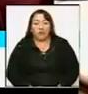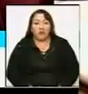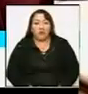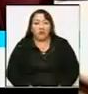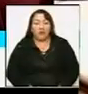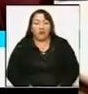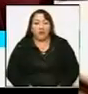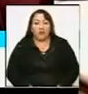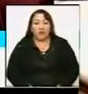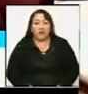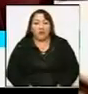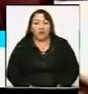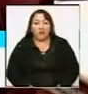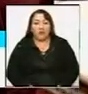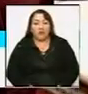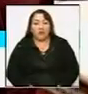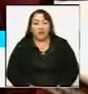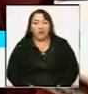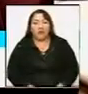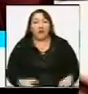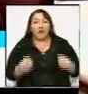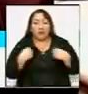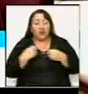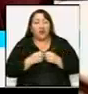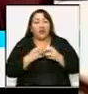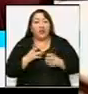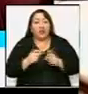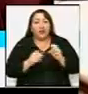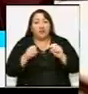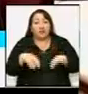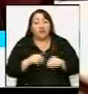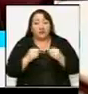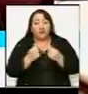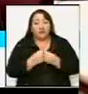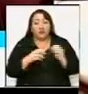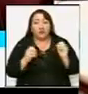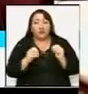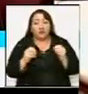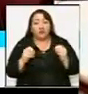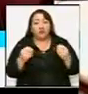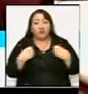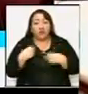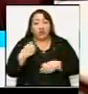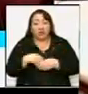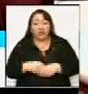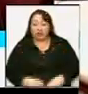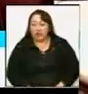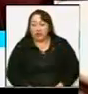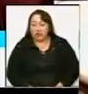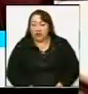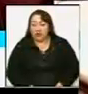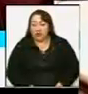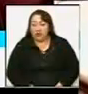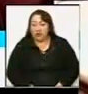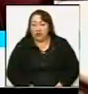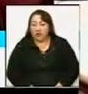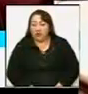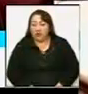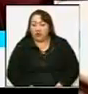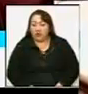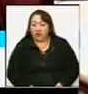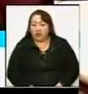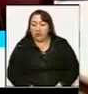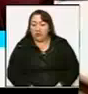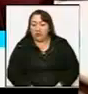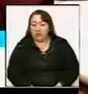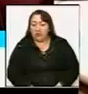electorales, lo que hay que dejarle al ciudadano la alternativa de que renuncie al partido o en la oficina electoral. Lo que no podemos hacer